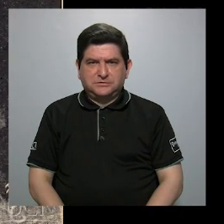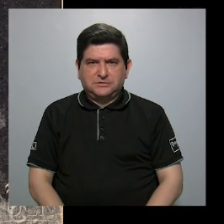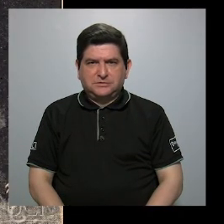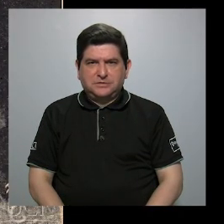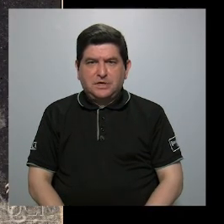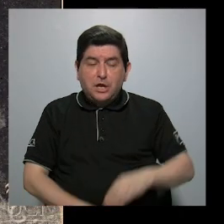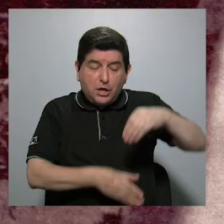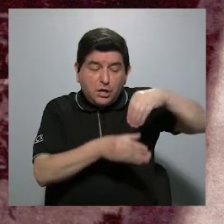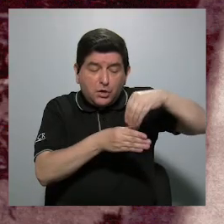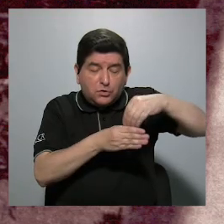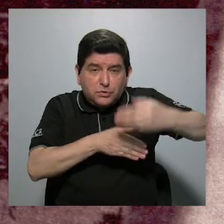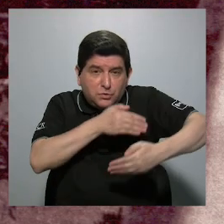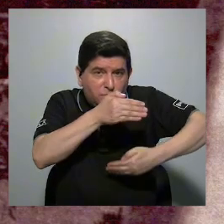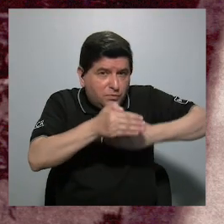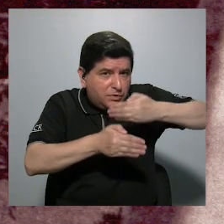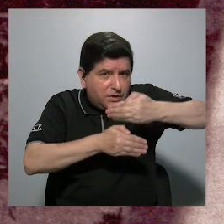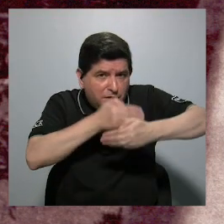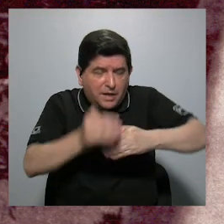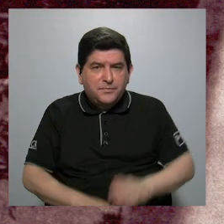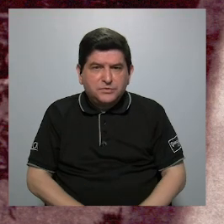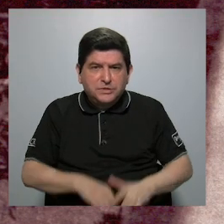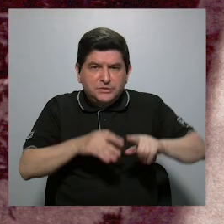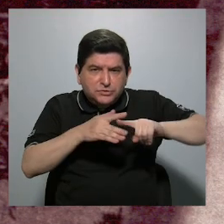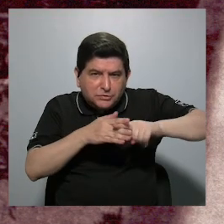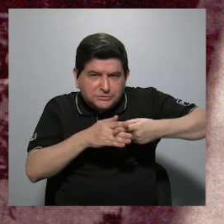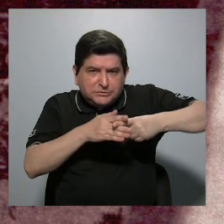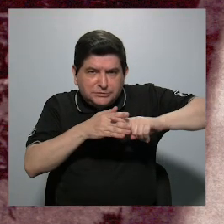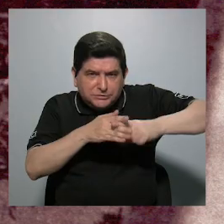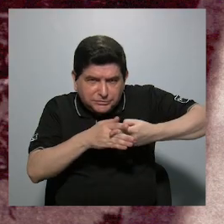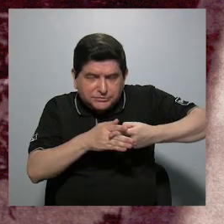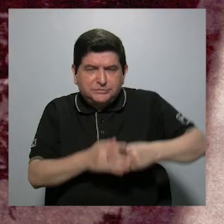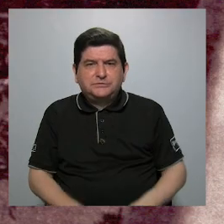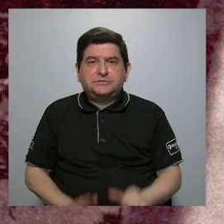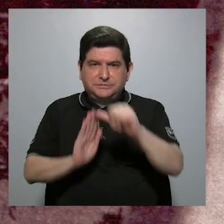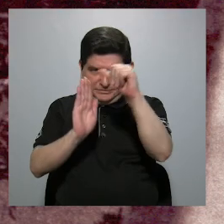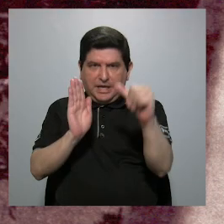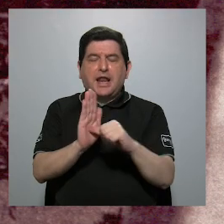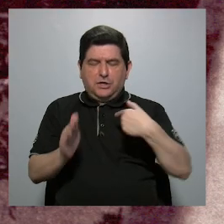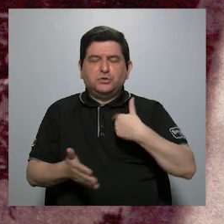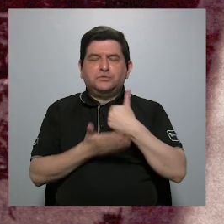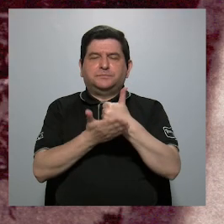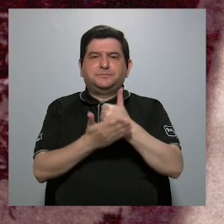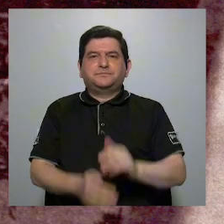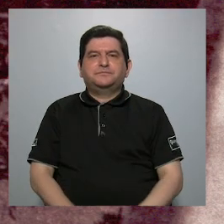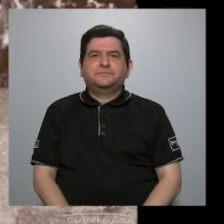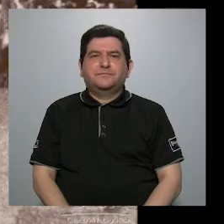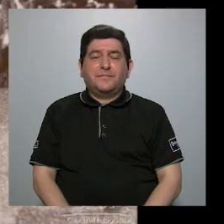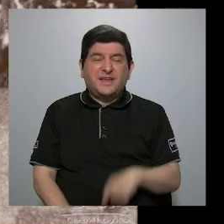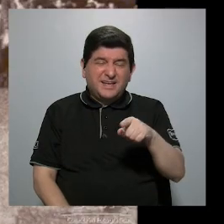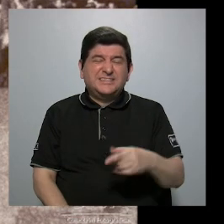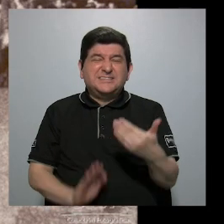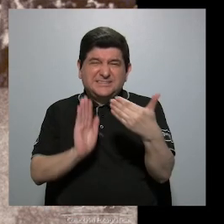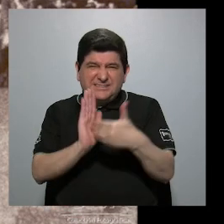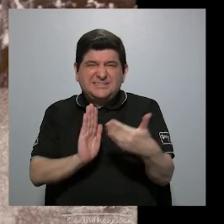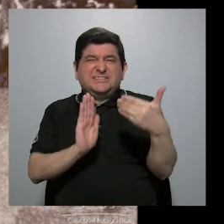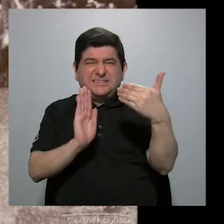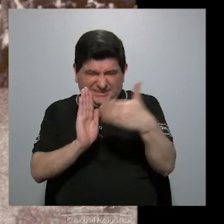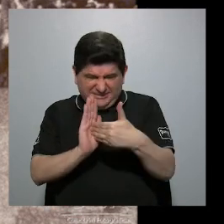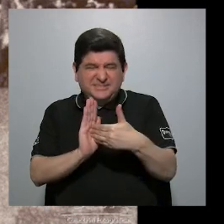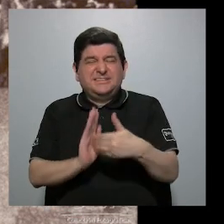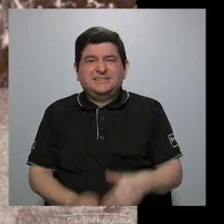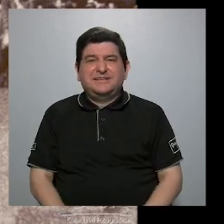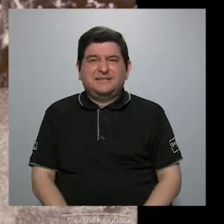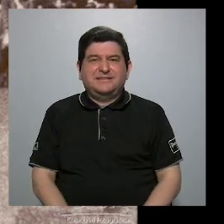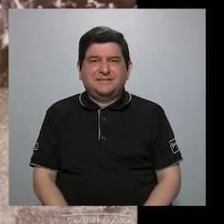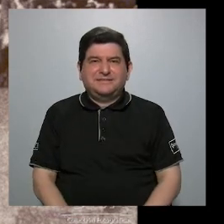y he contribuido un poco al proceso de restauración de esa acta, que está muy dañada